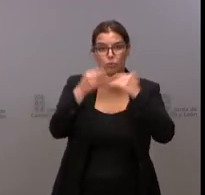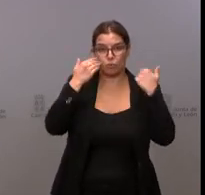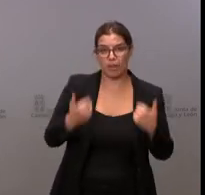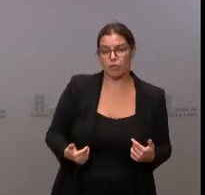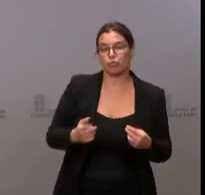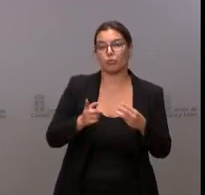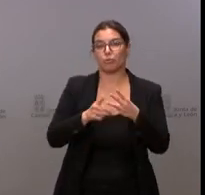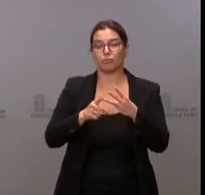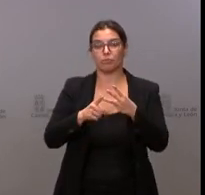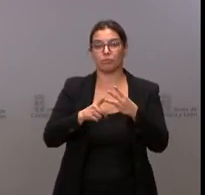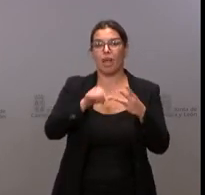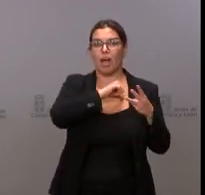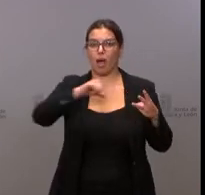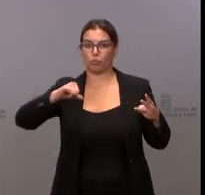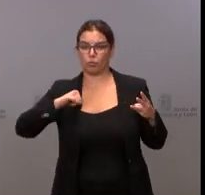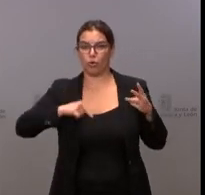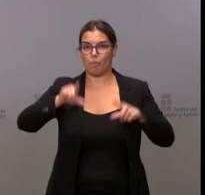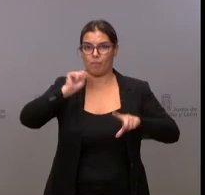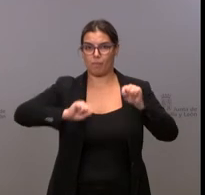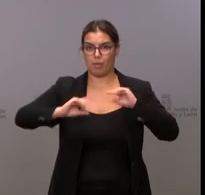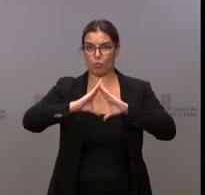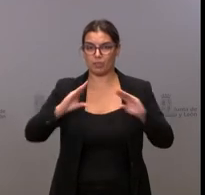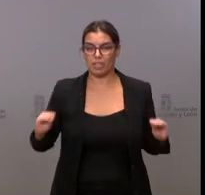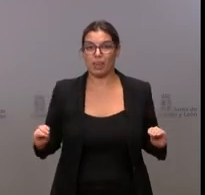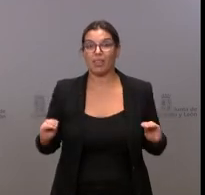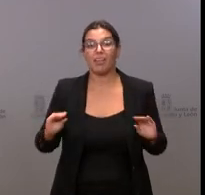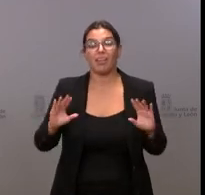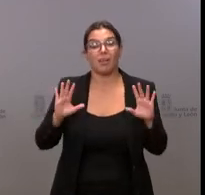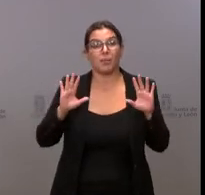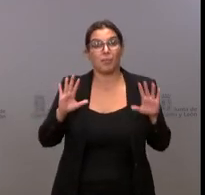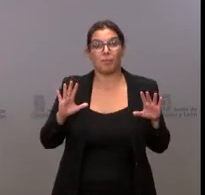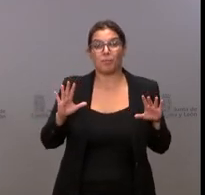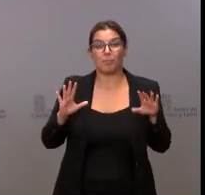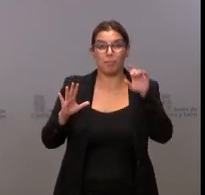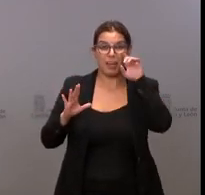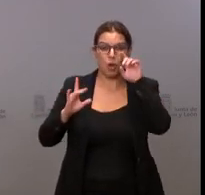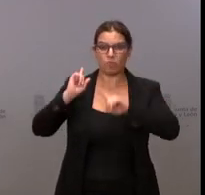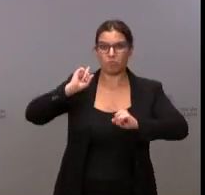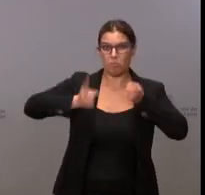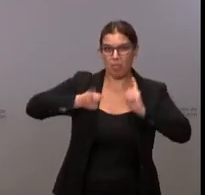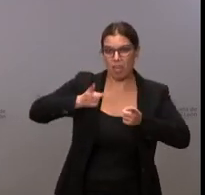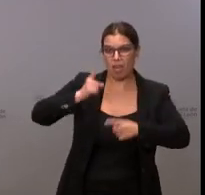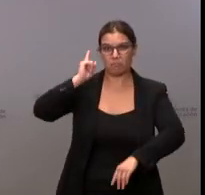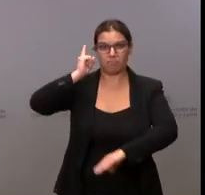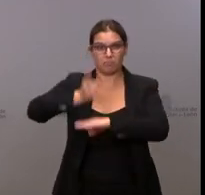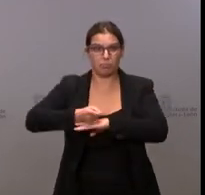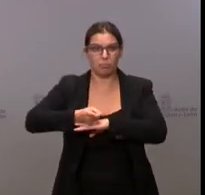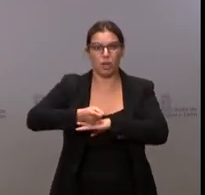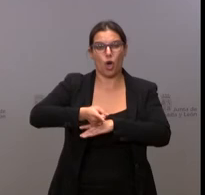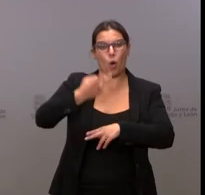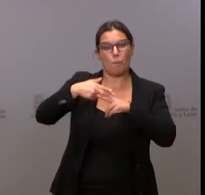la autonomía universitaria pero no necesita ni de directrices ni de consignas